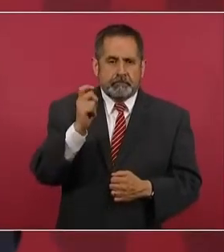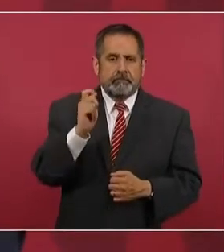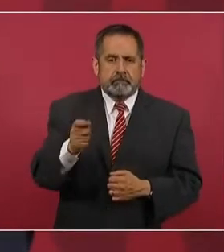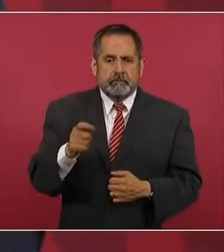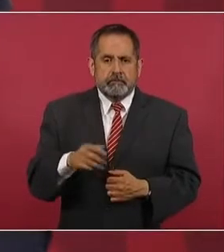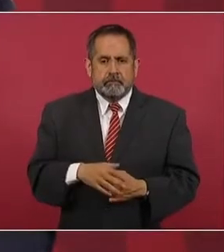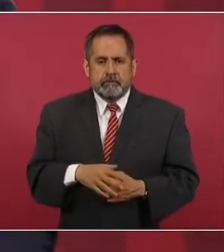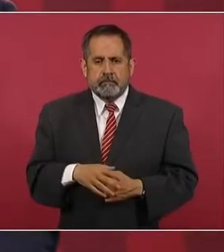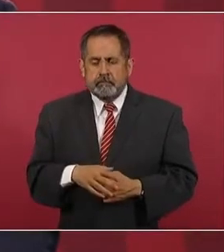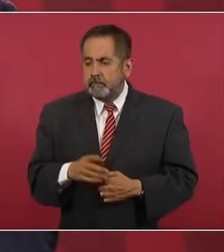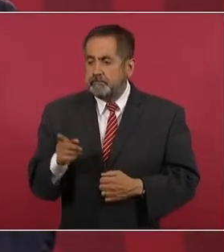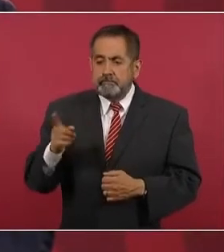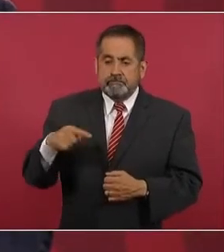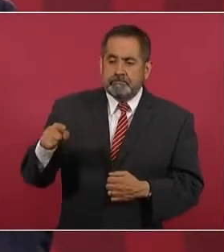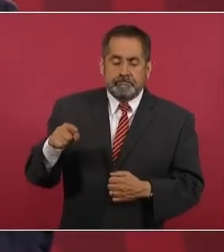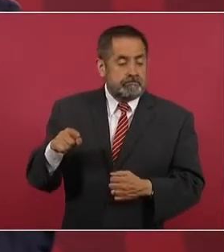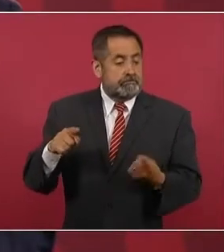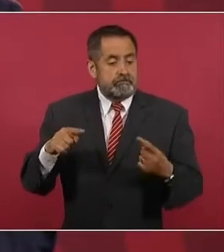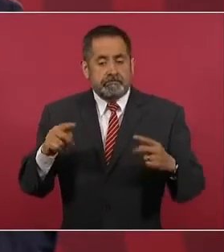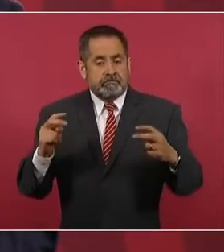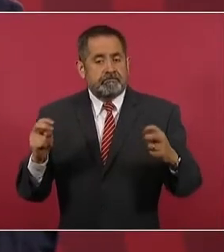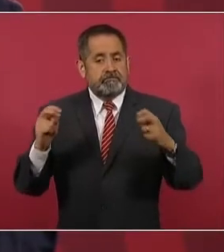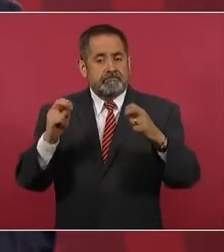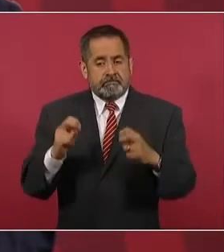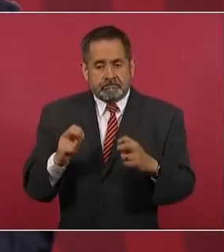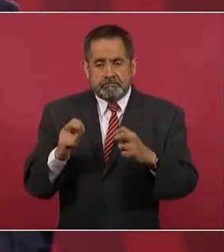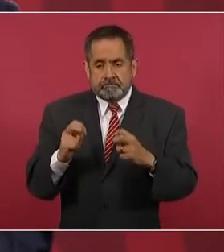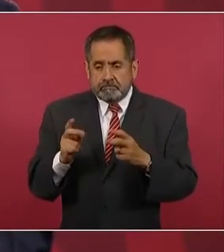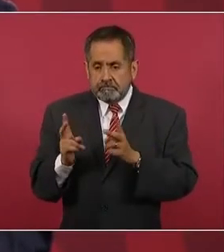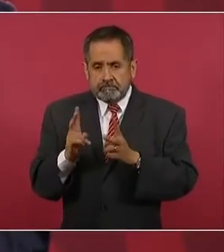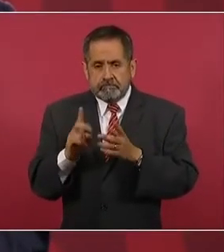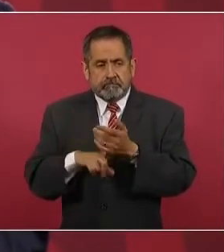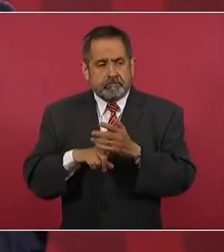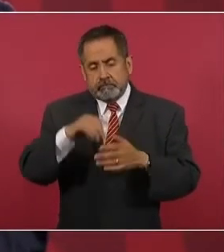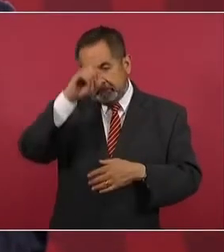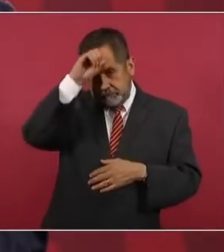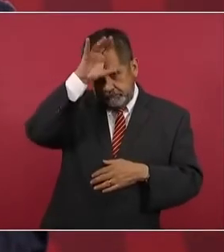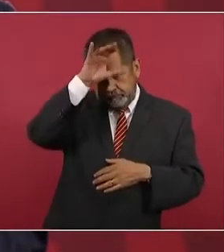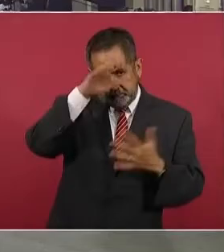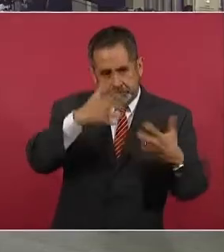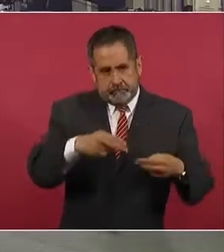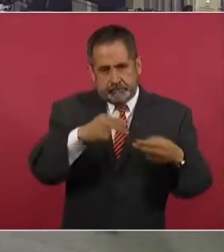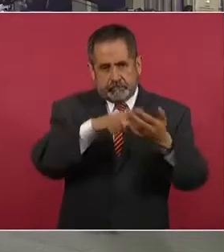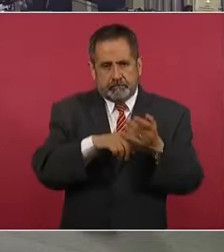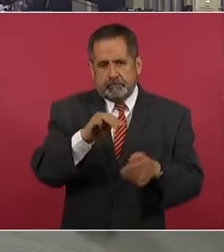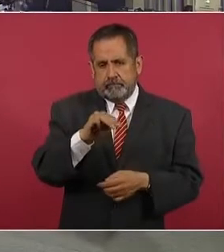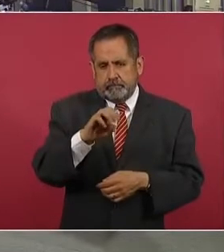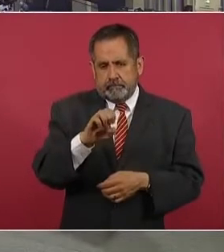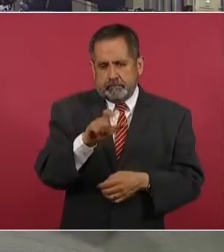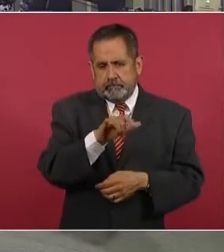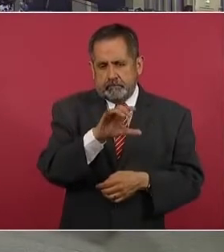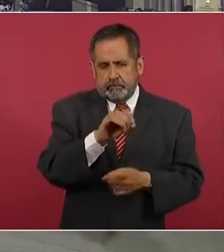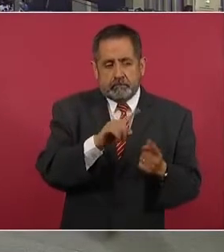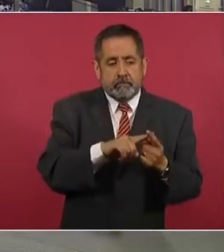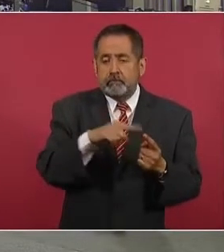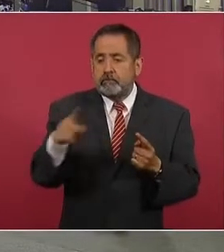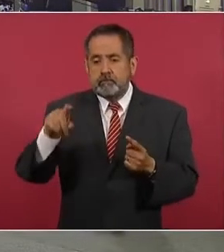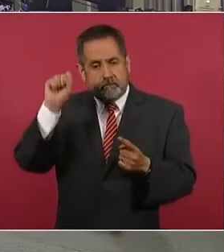que se sienten los de la Minera México con los dirigentes